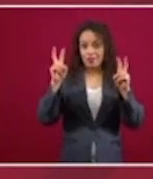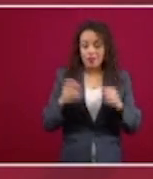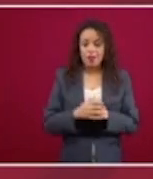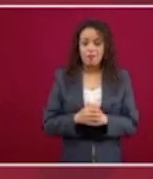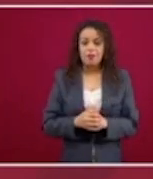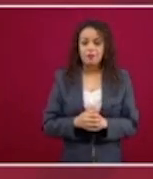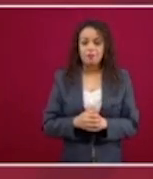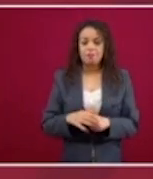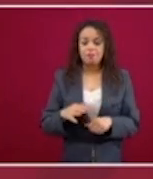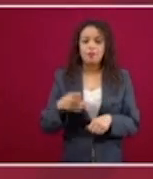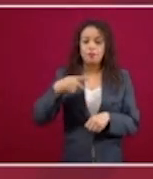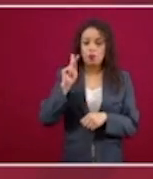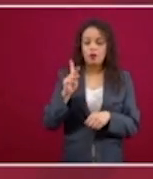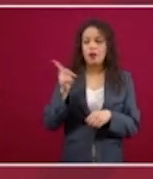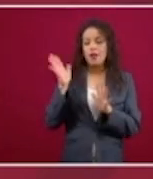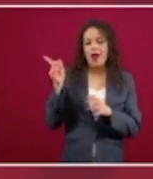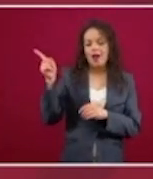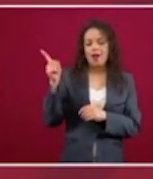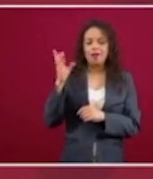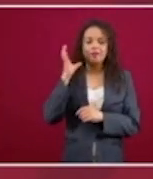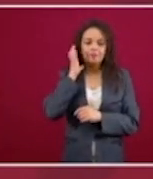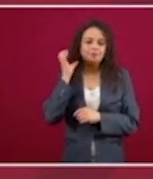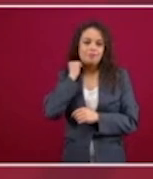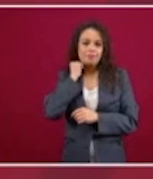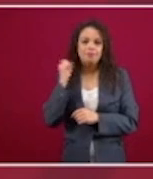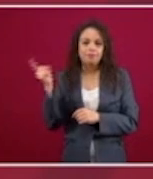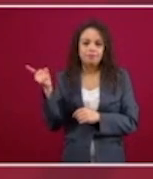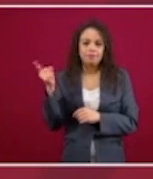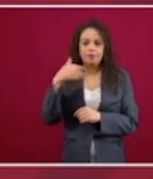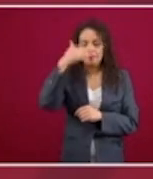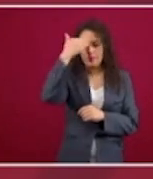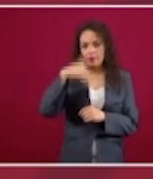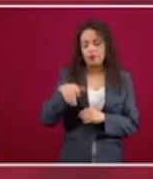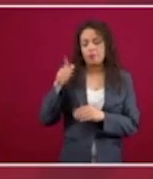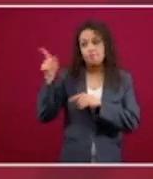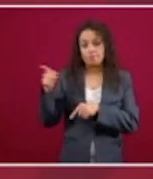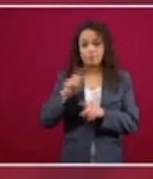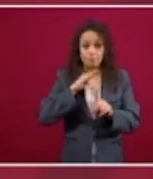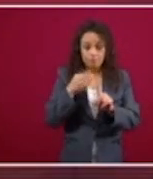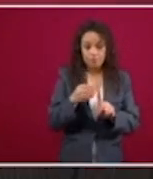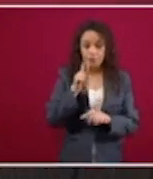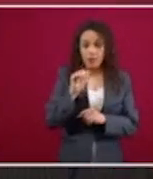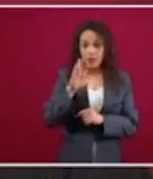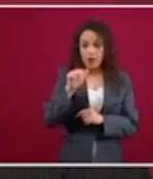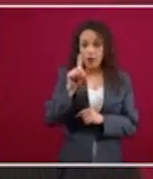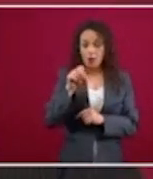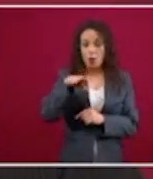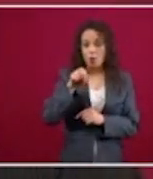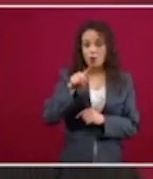están escuchando, el senador Ricardo Monreal,